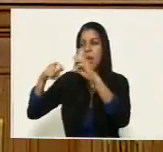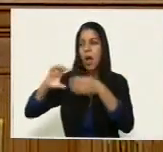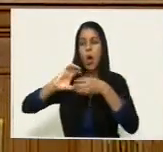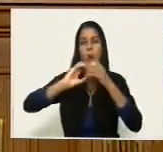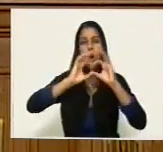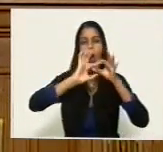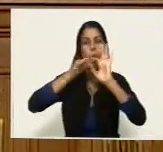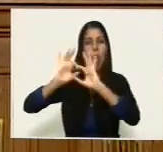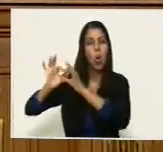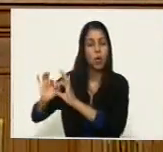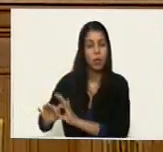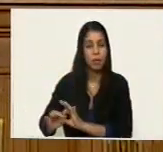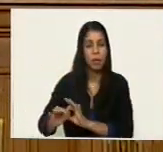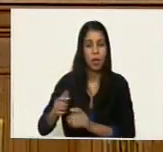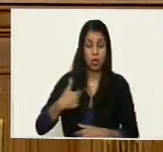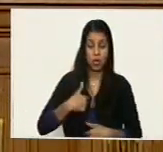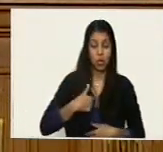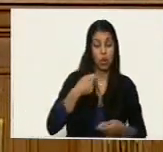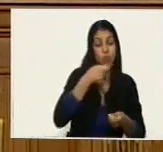24 años, me mandaron para Naco